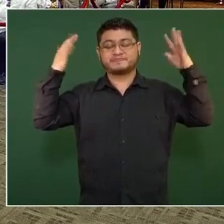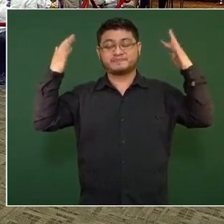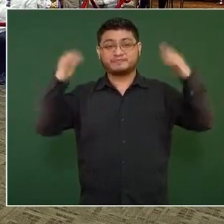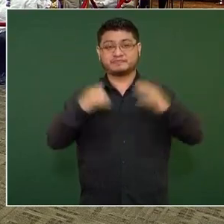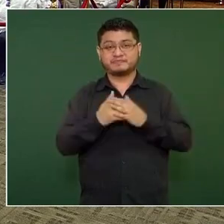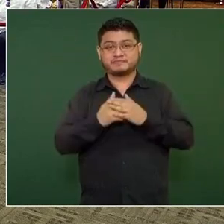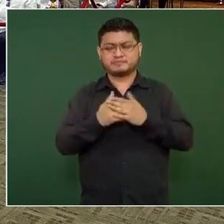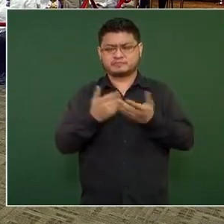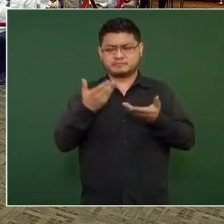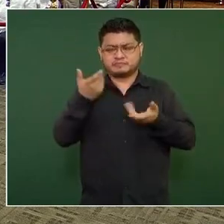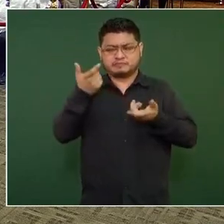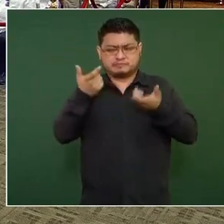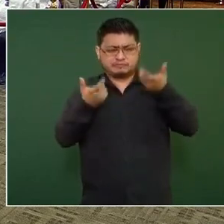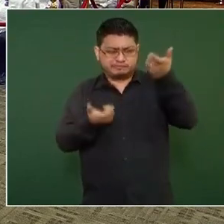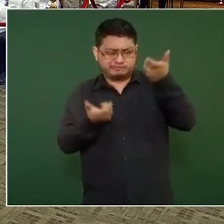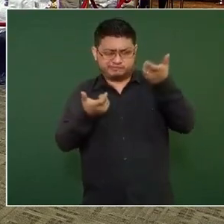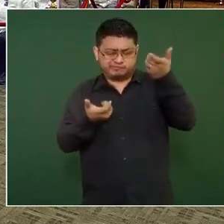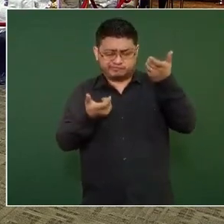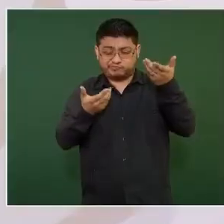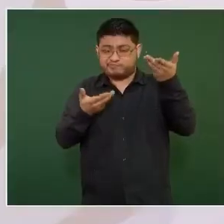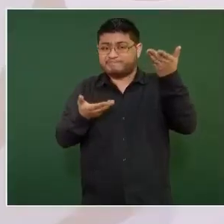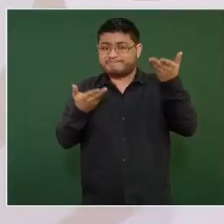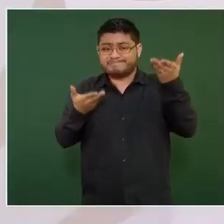Y la desigualdad,